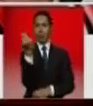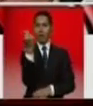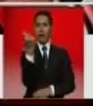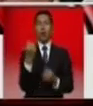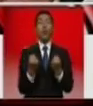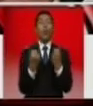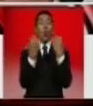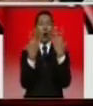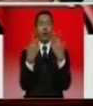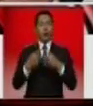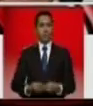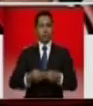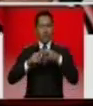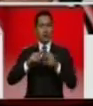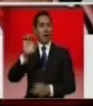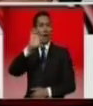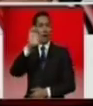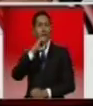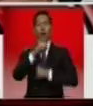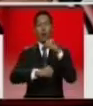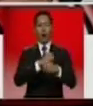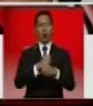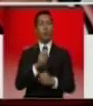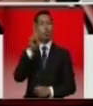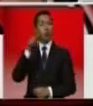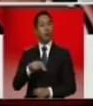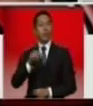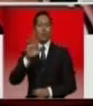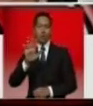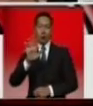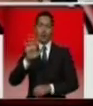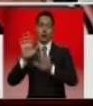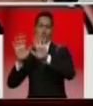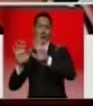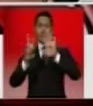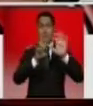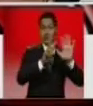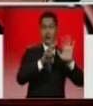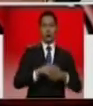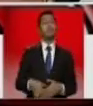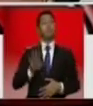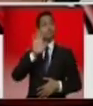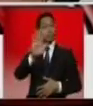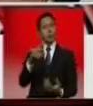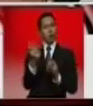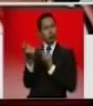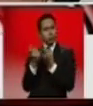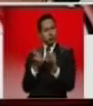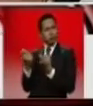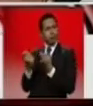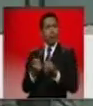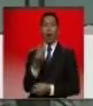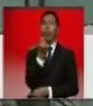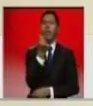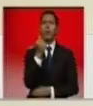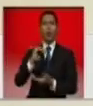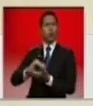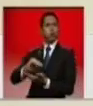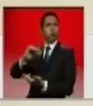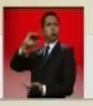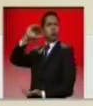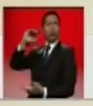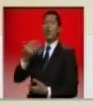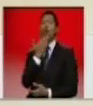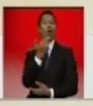2017. Con este método se logrará detectar posibles incrementos de patrimonios que no sean justificados. Se busca